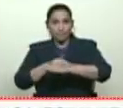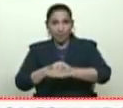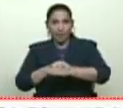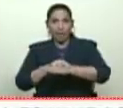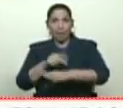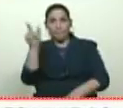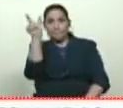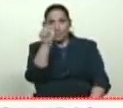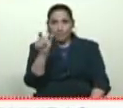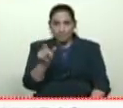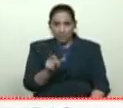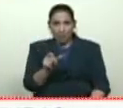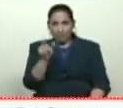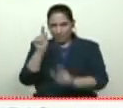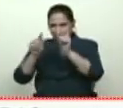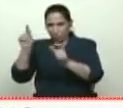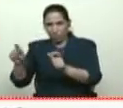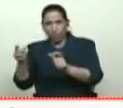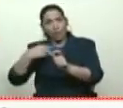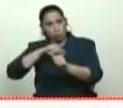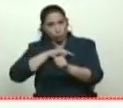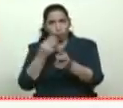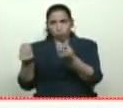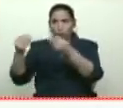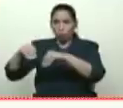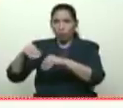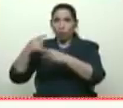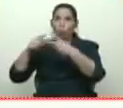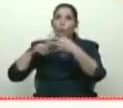ósea, por ejemplo, nosotros tenemos un convenio.